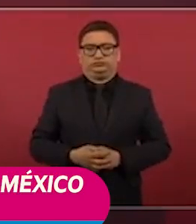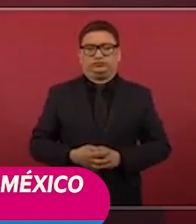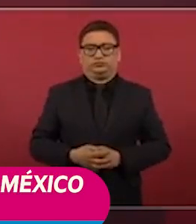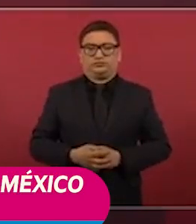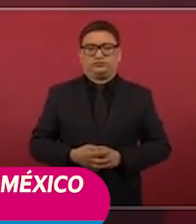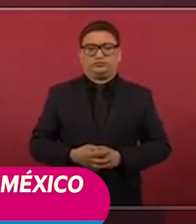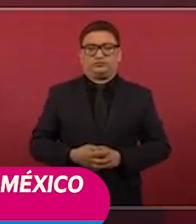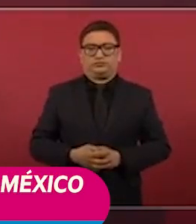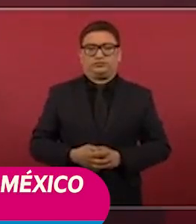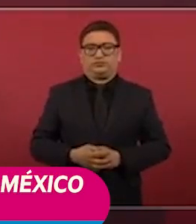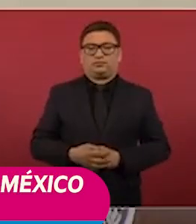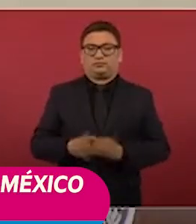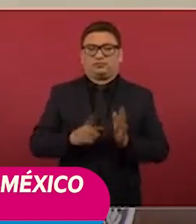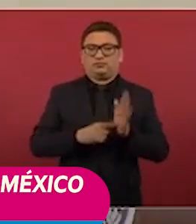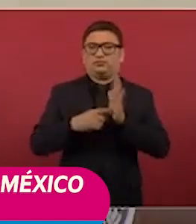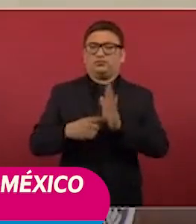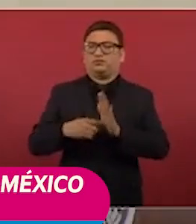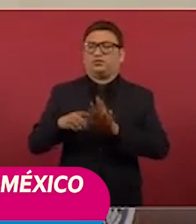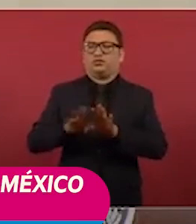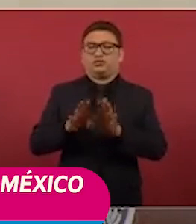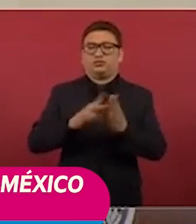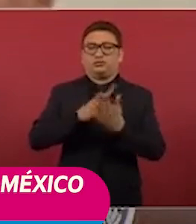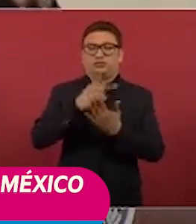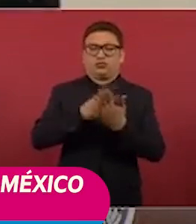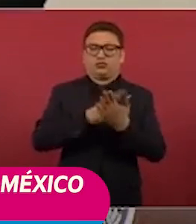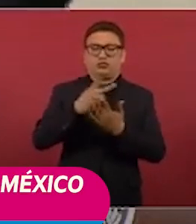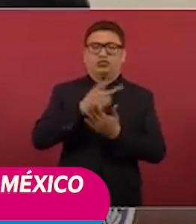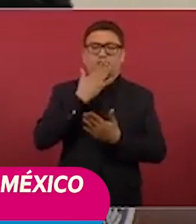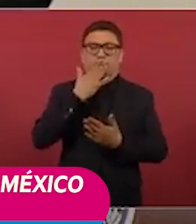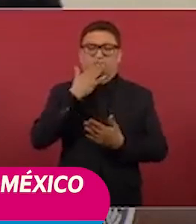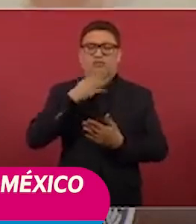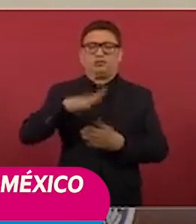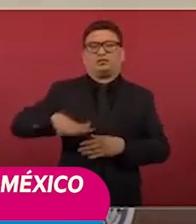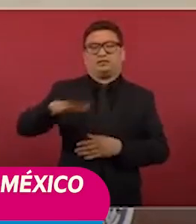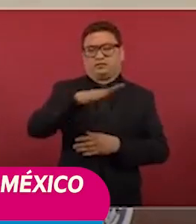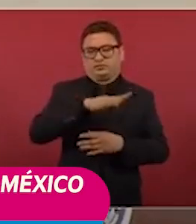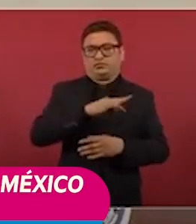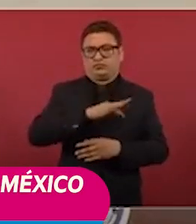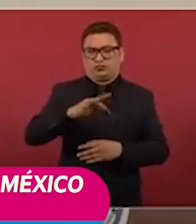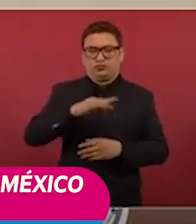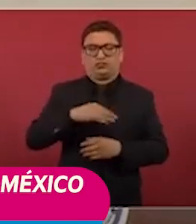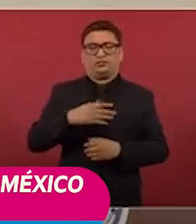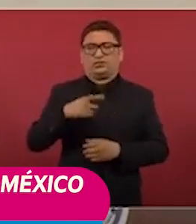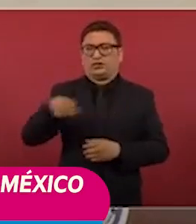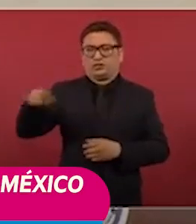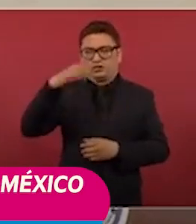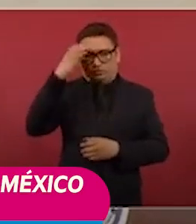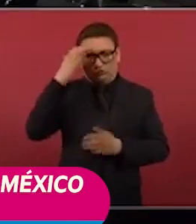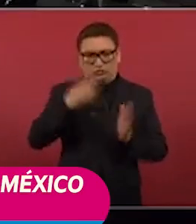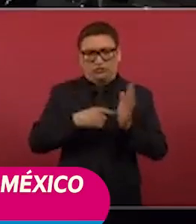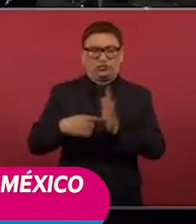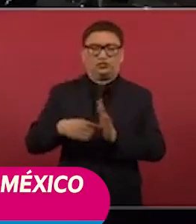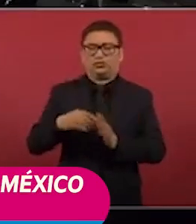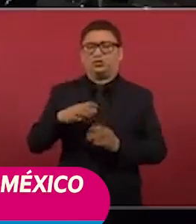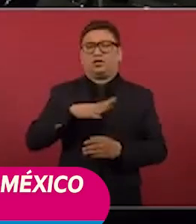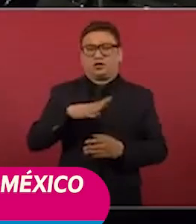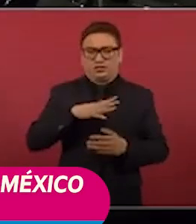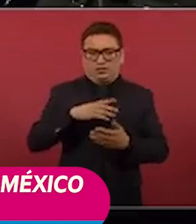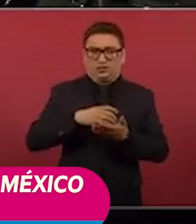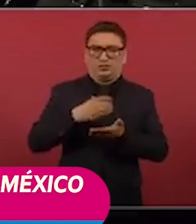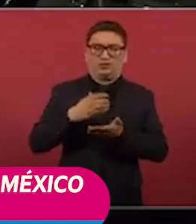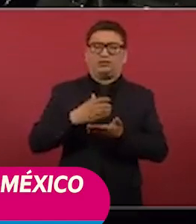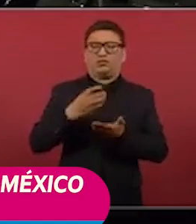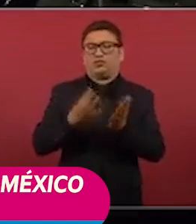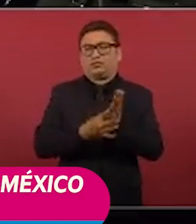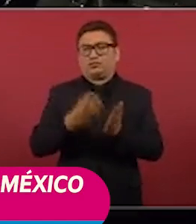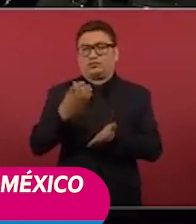conozca todo lo que es el Plan Sonora y todo el potencial que hay ahí en cobre, en litio. Le